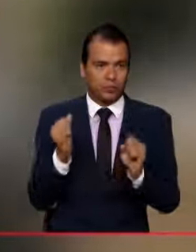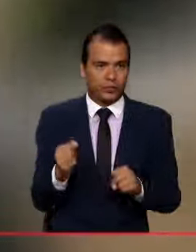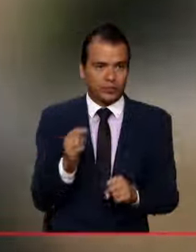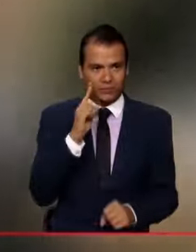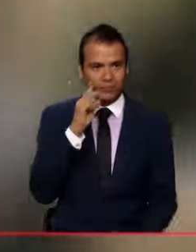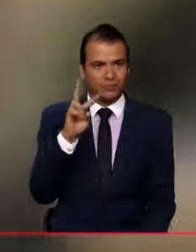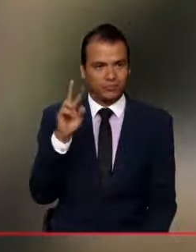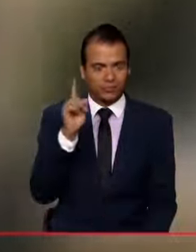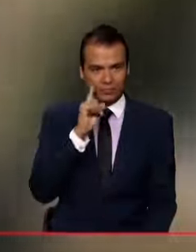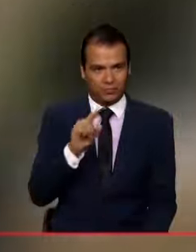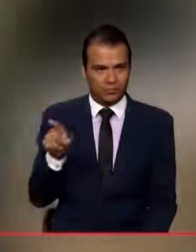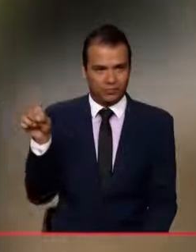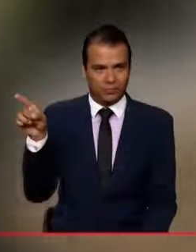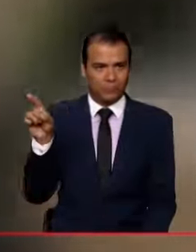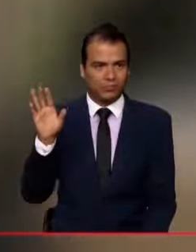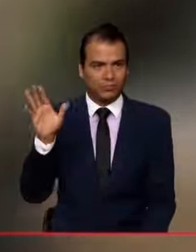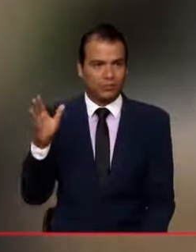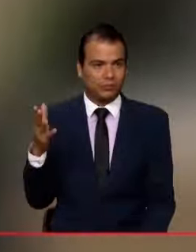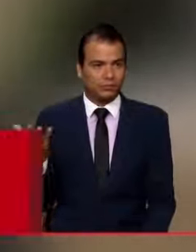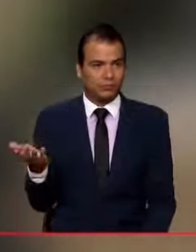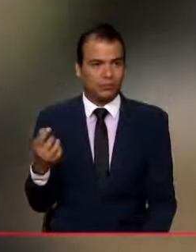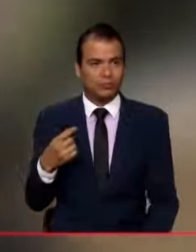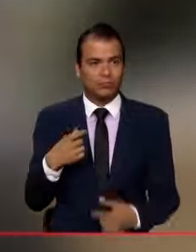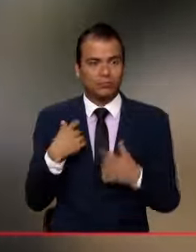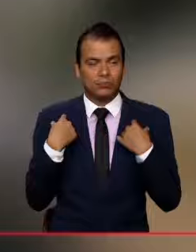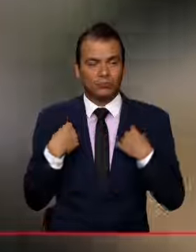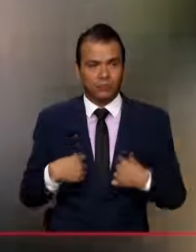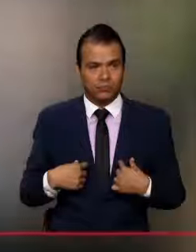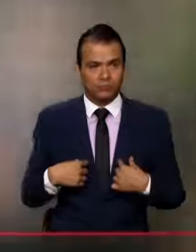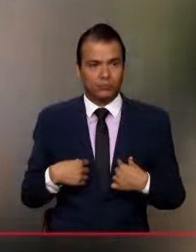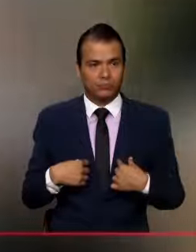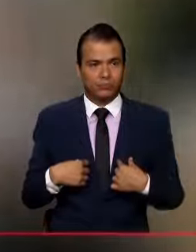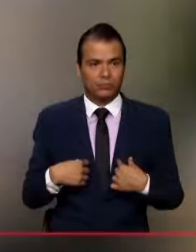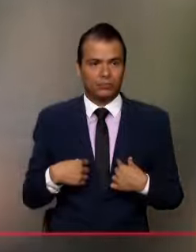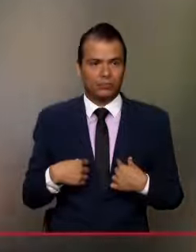prenda reflectiva. Si usted tiene una camisilla y le pone una prenda reflectiva, no va a pasar nada.